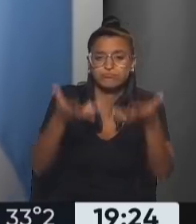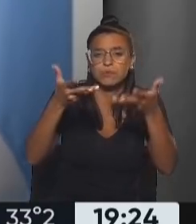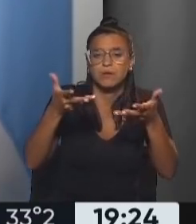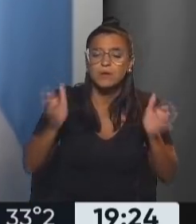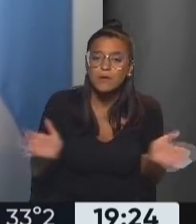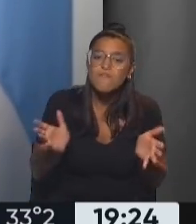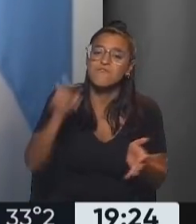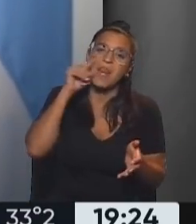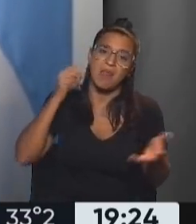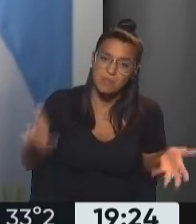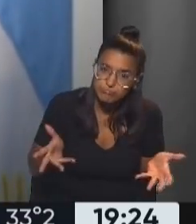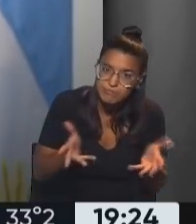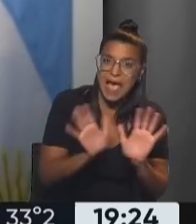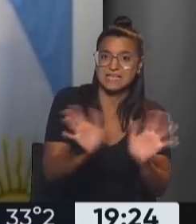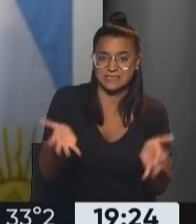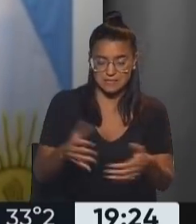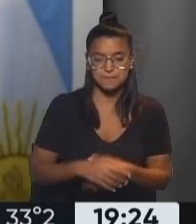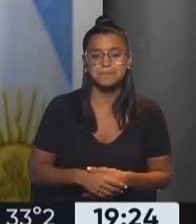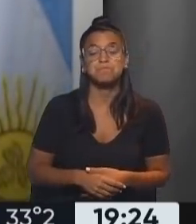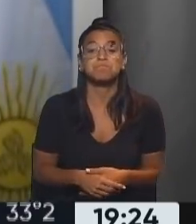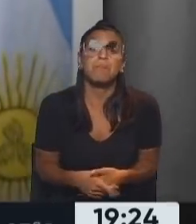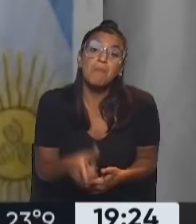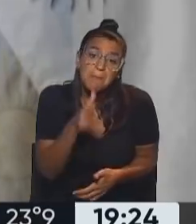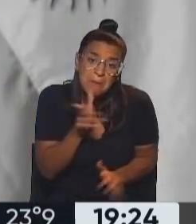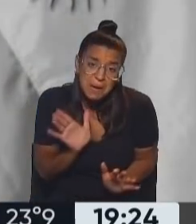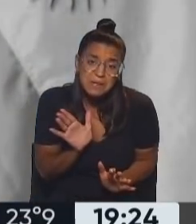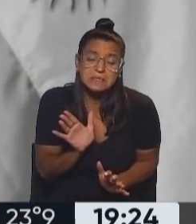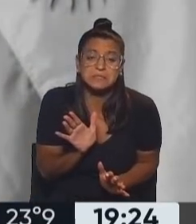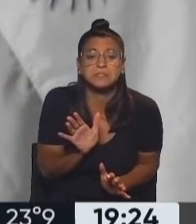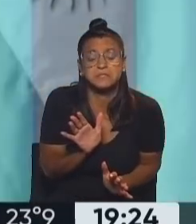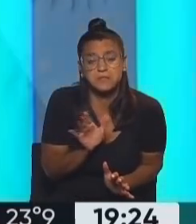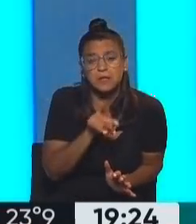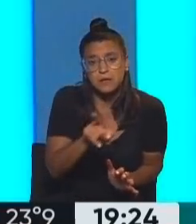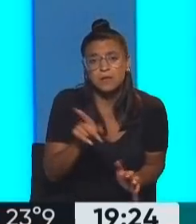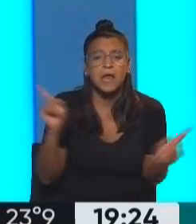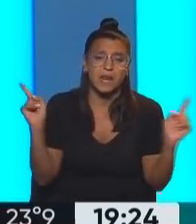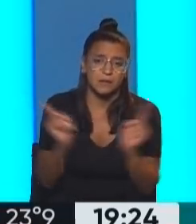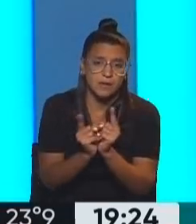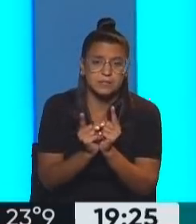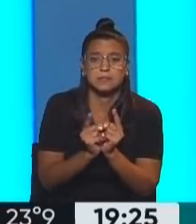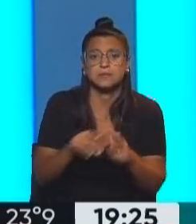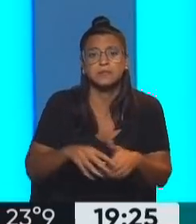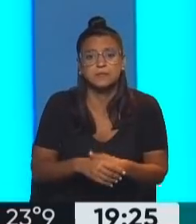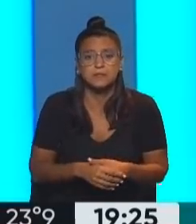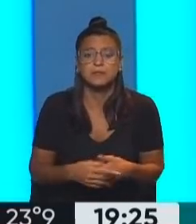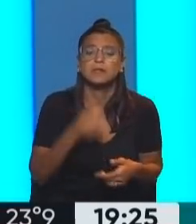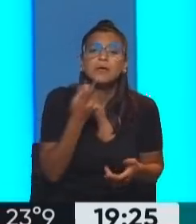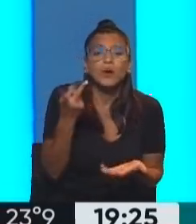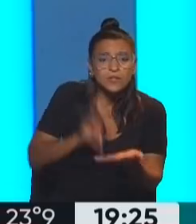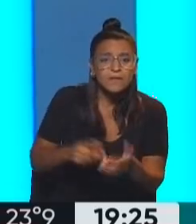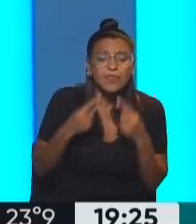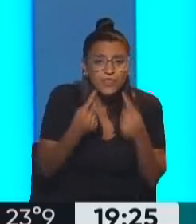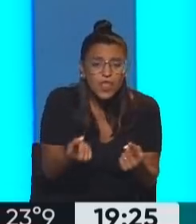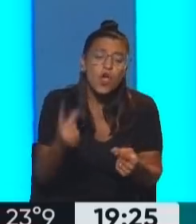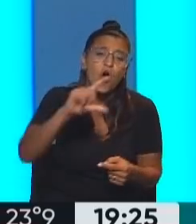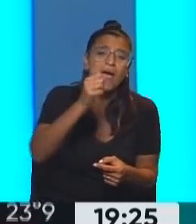impulsa Alberto Fernández. Así que me parece que, de alguna manera, resumiendo, Gaby, repito, me parece que Cafiero